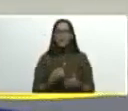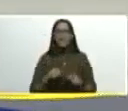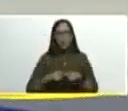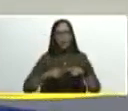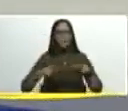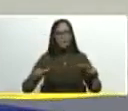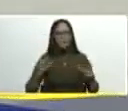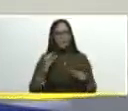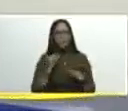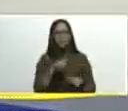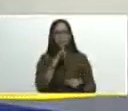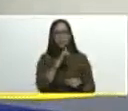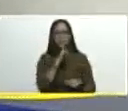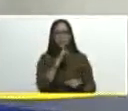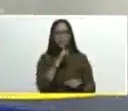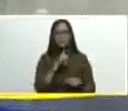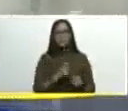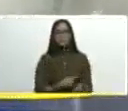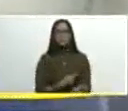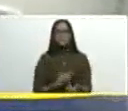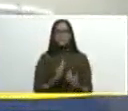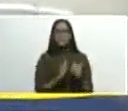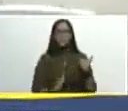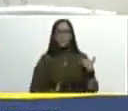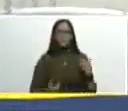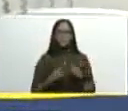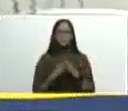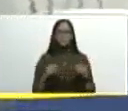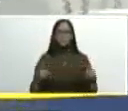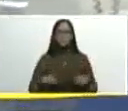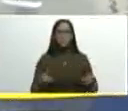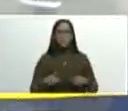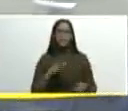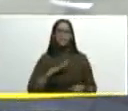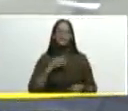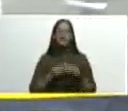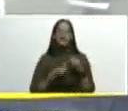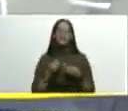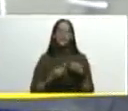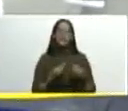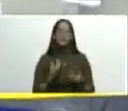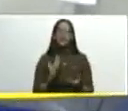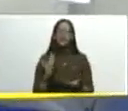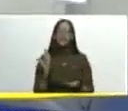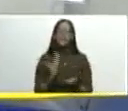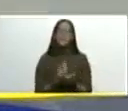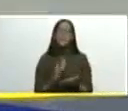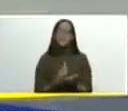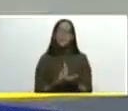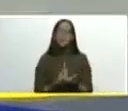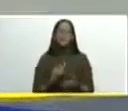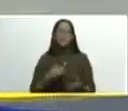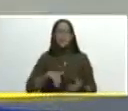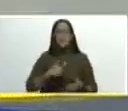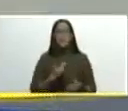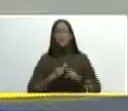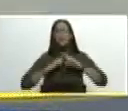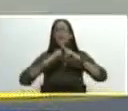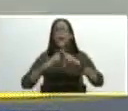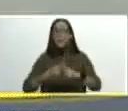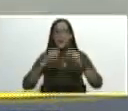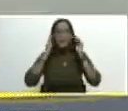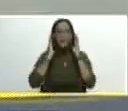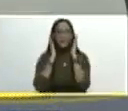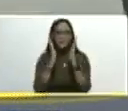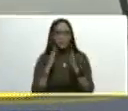un poco la información, hermano presidente, de todo el esfuerzo que estamos haciendo en el estado de Monagas para poder prestarle la